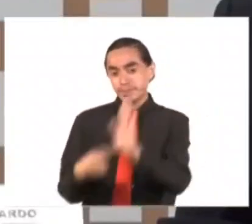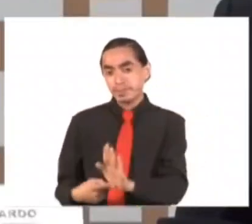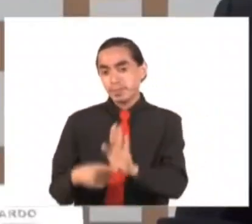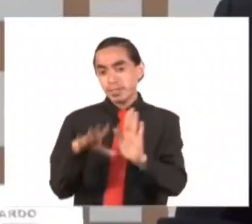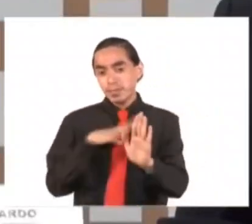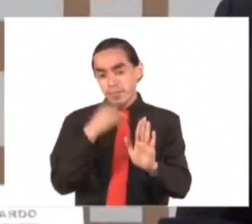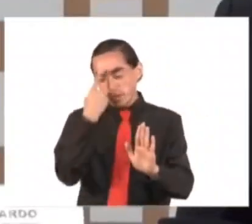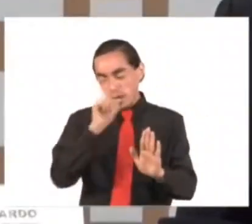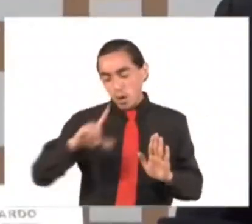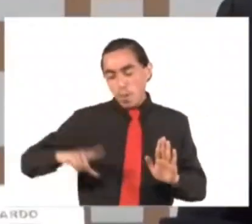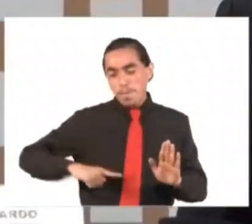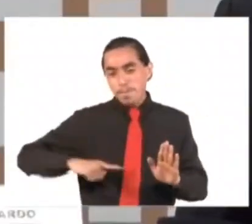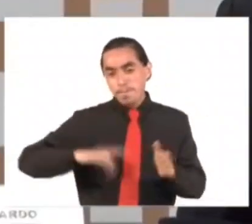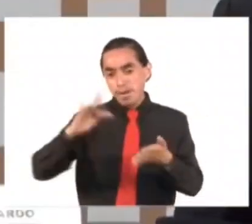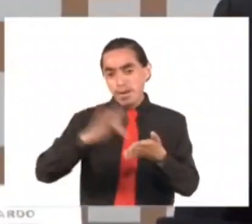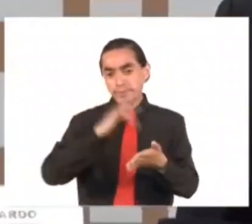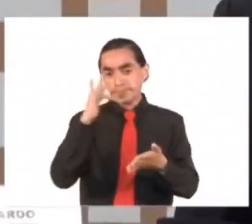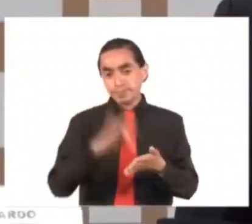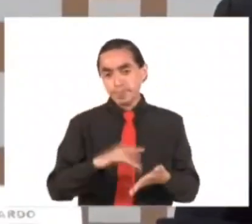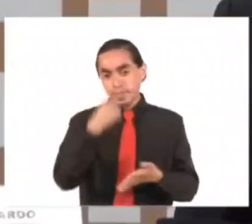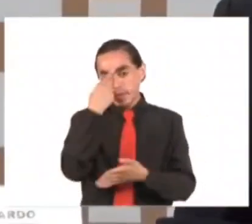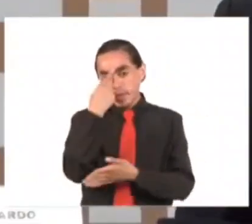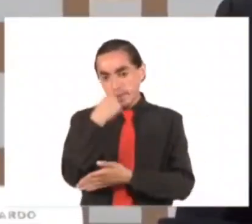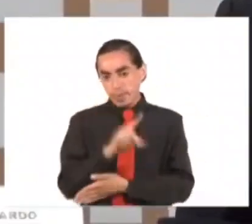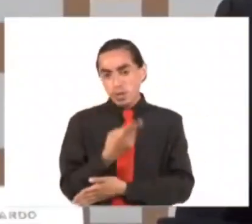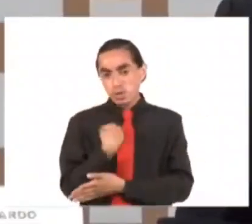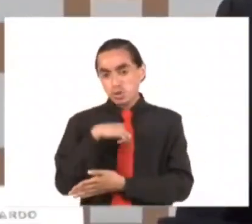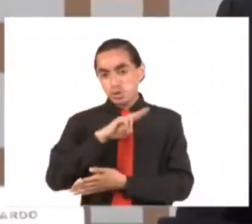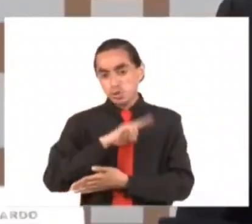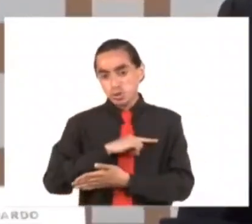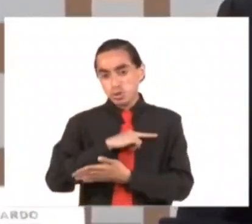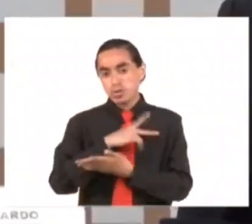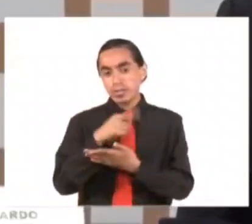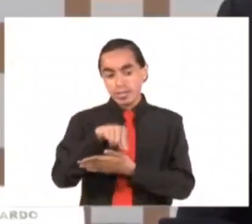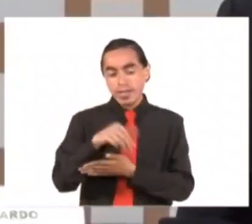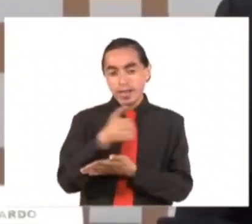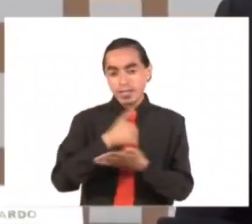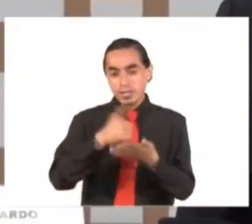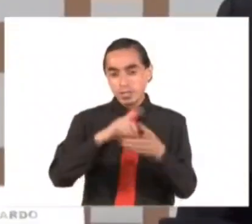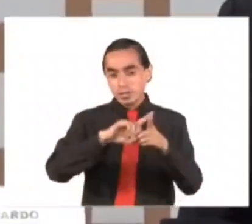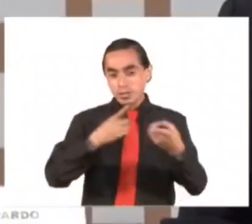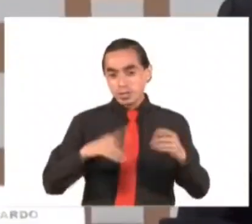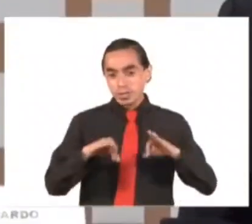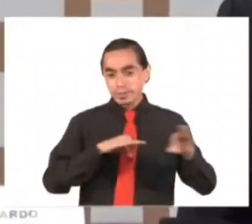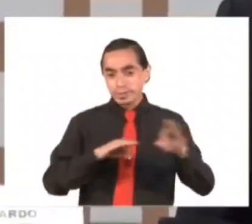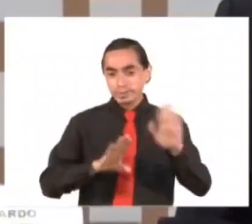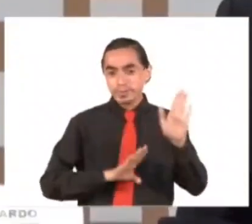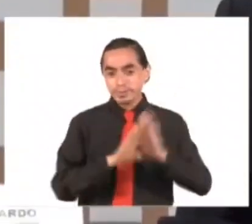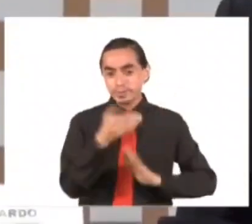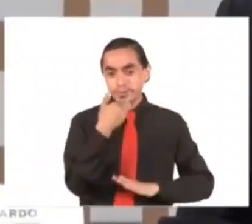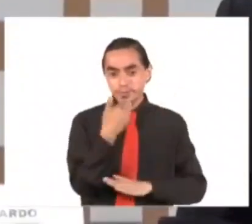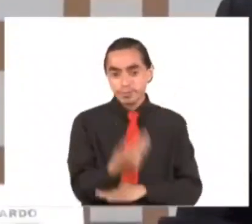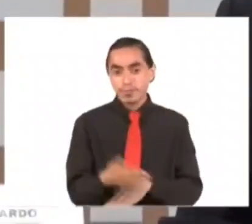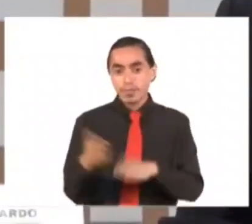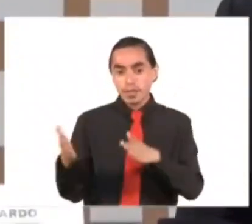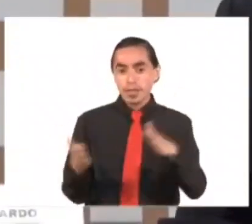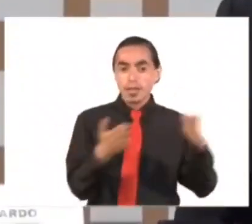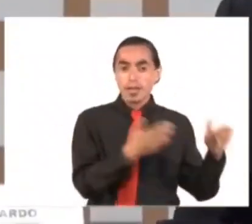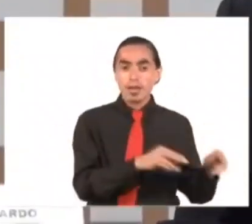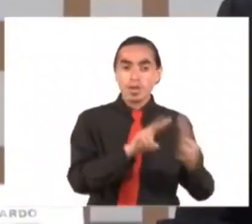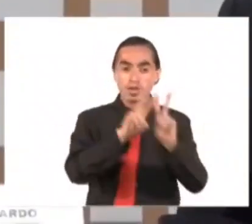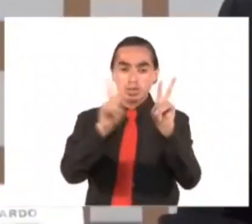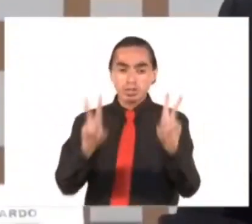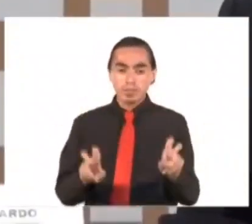como gobierno a seguir planteando el desarrollo de la ciudad. El siguiente tema en donde estamos